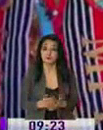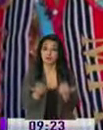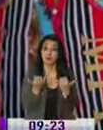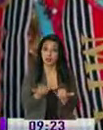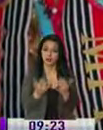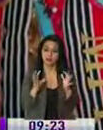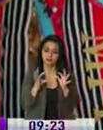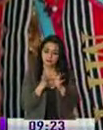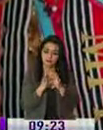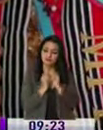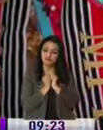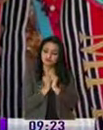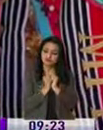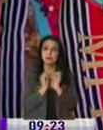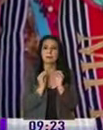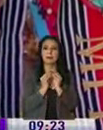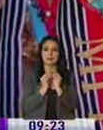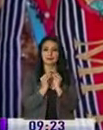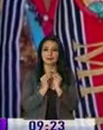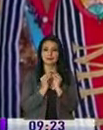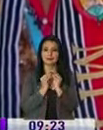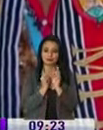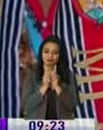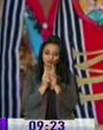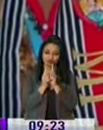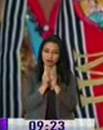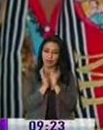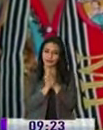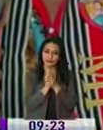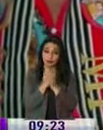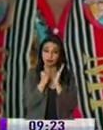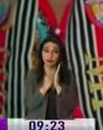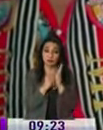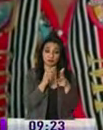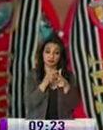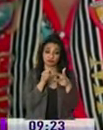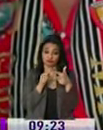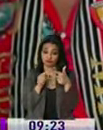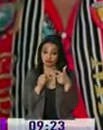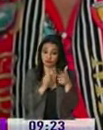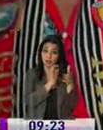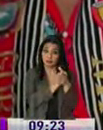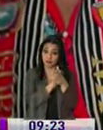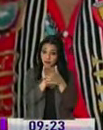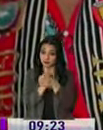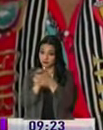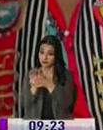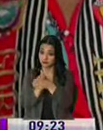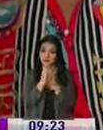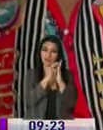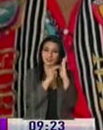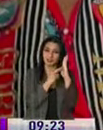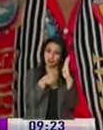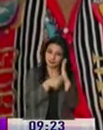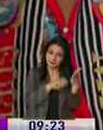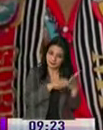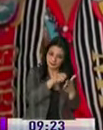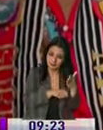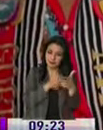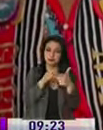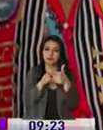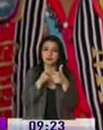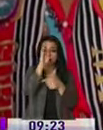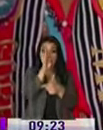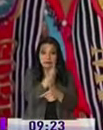se unirá más, dijo, lo que es ahora ya los 3 matrimonios que se han dado, dijo, lo que es en el civil, recibir